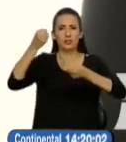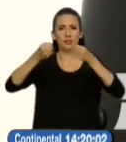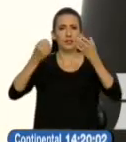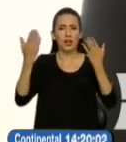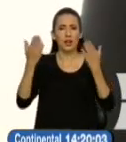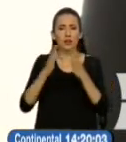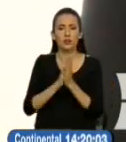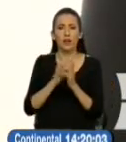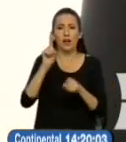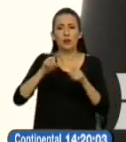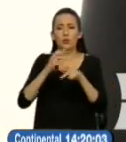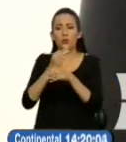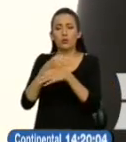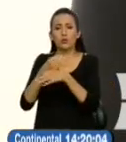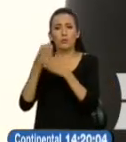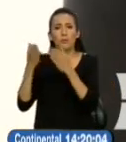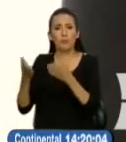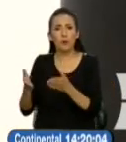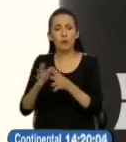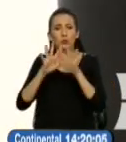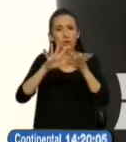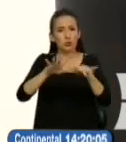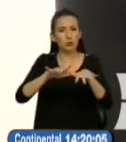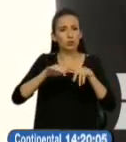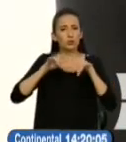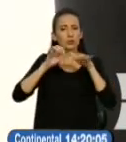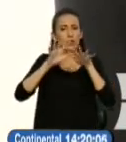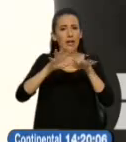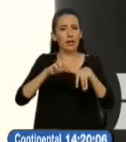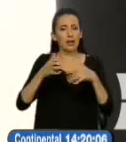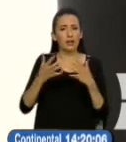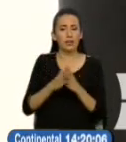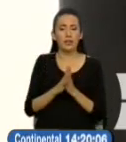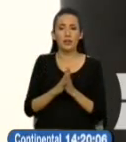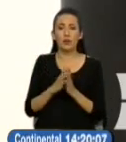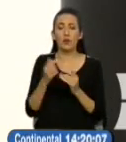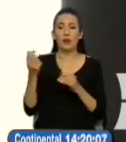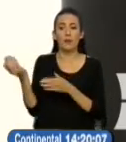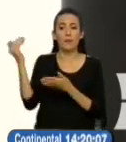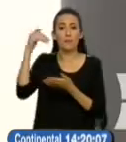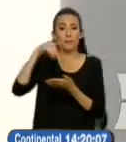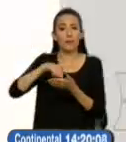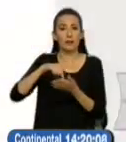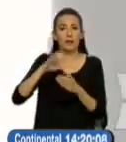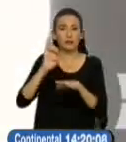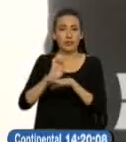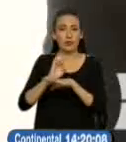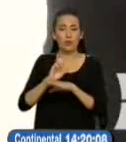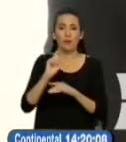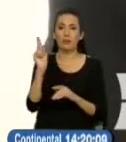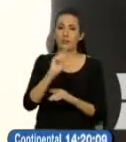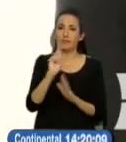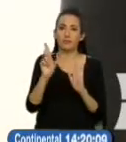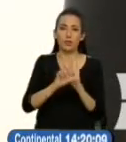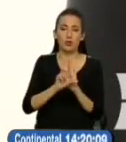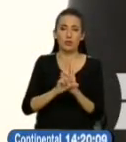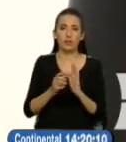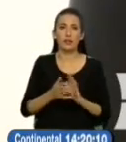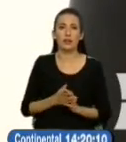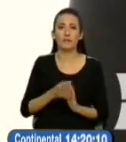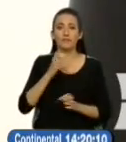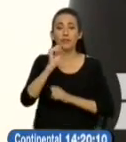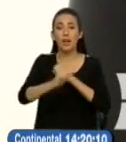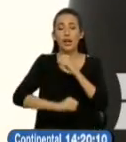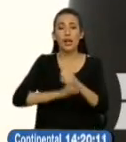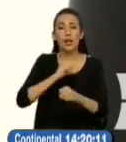cebolla, entre otros productos agrícolas también que ingresan de manera ilegítima desde el sur del país. En lo que va del año,